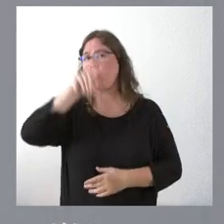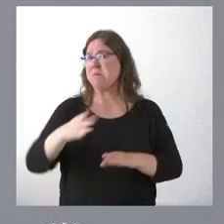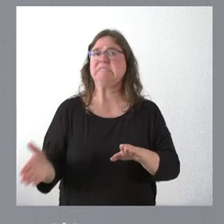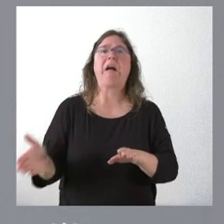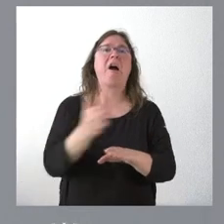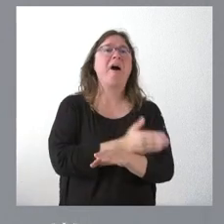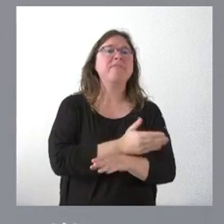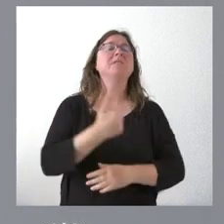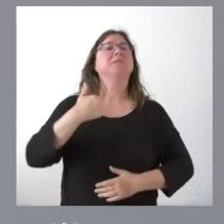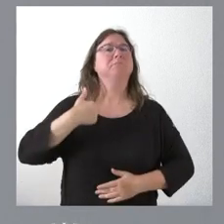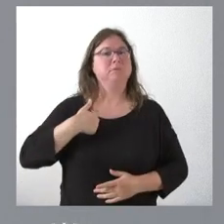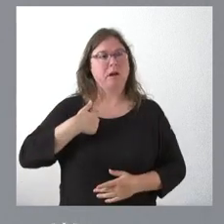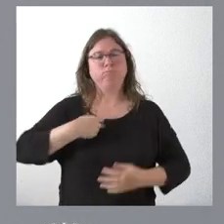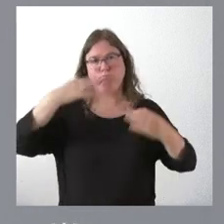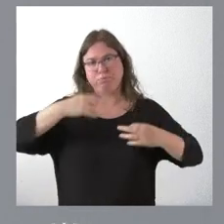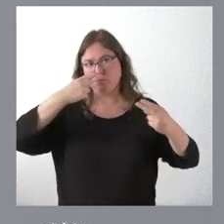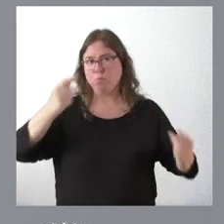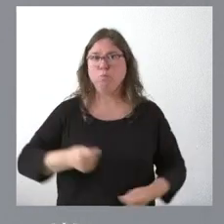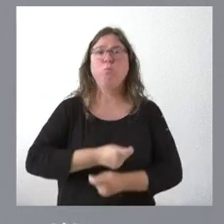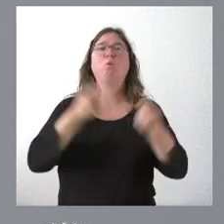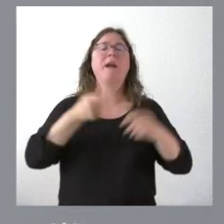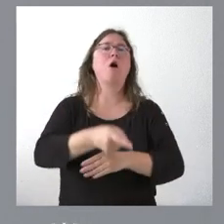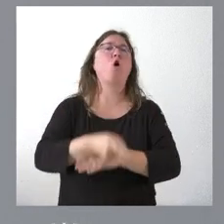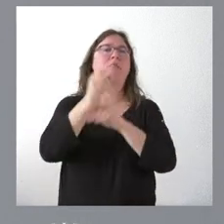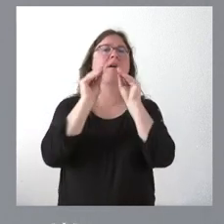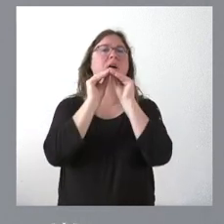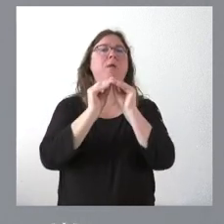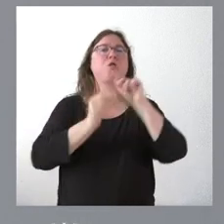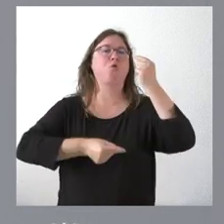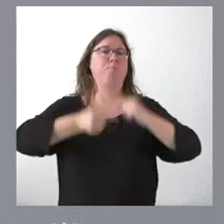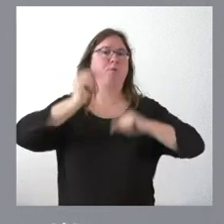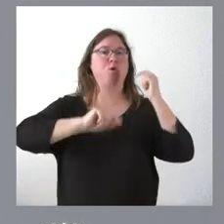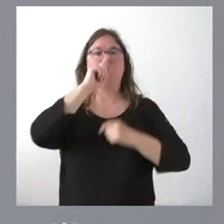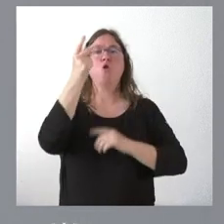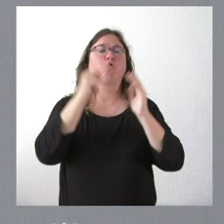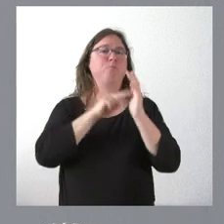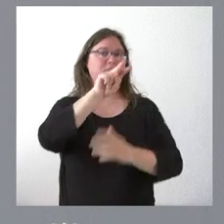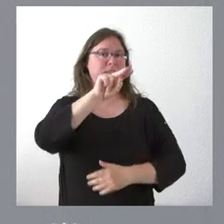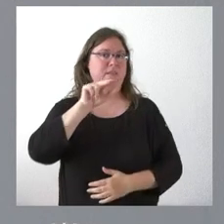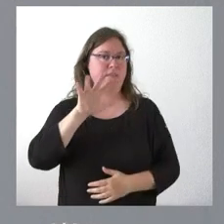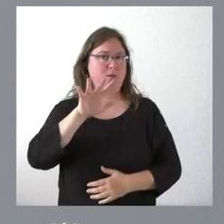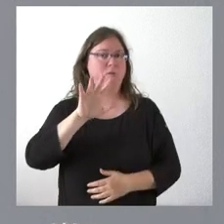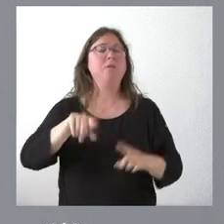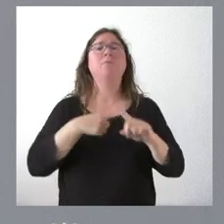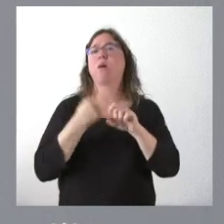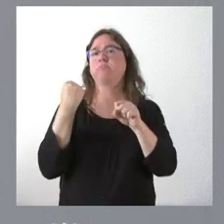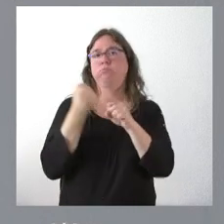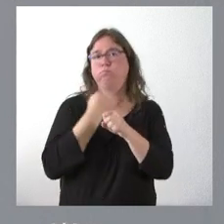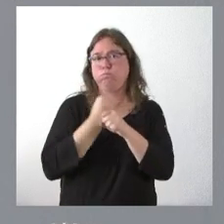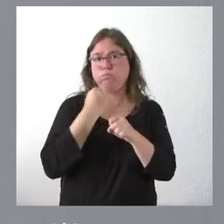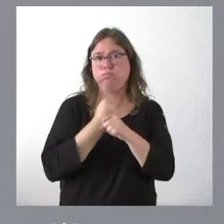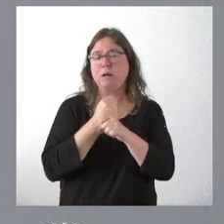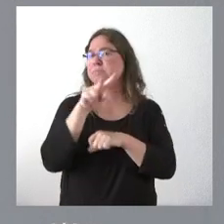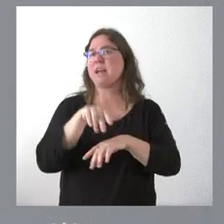ya garantizando la publicación de esta orden de elaboración del presupuesto para el año 2025 y estaremos ya trabajando en el mismo, que también es un elemento